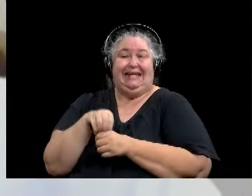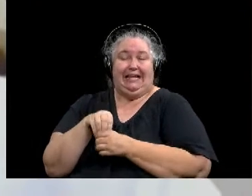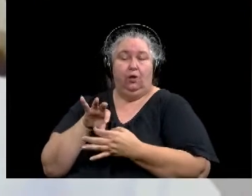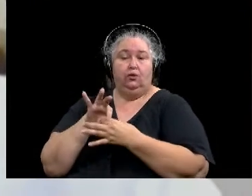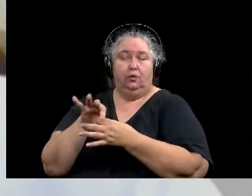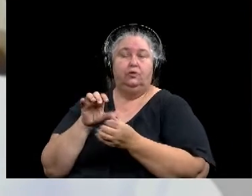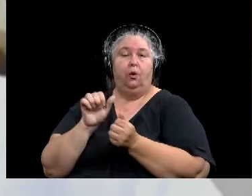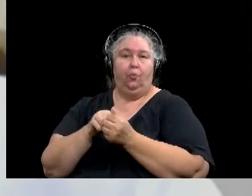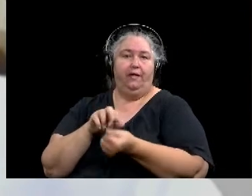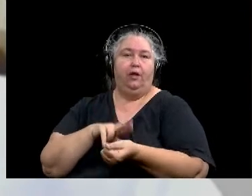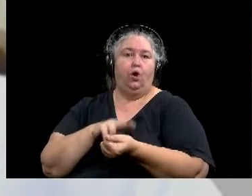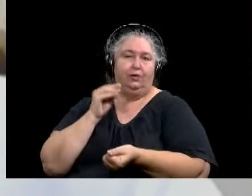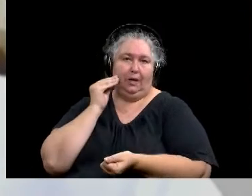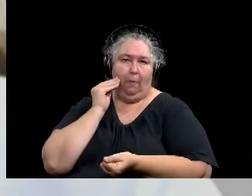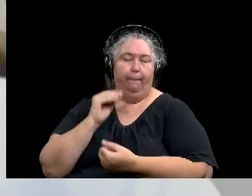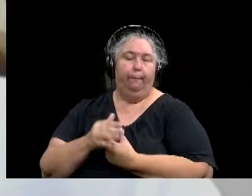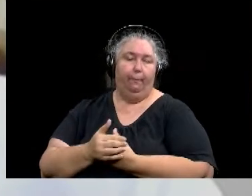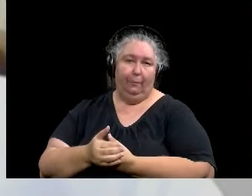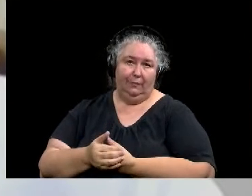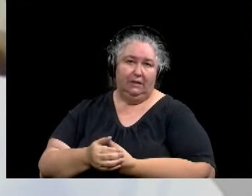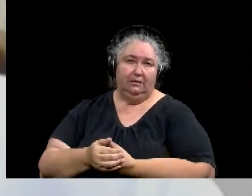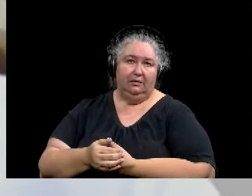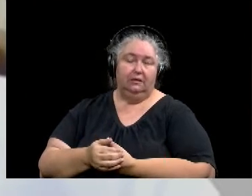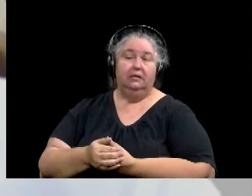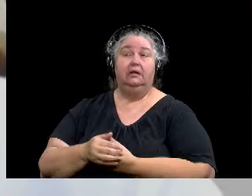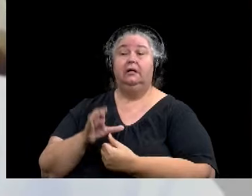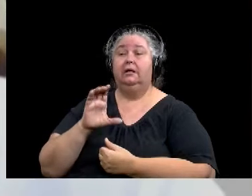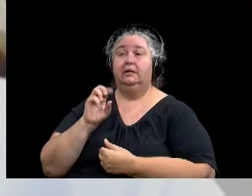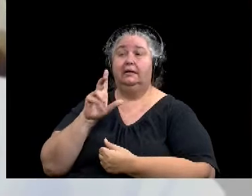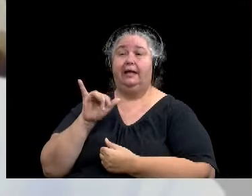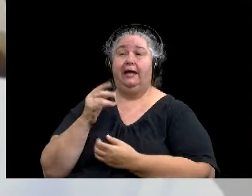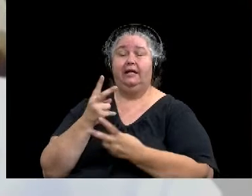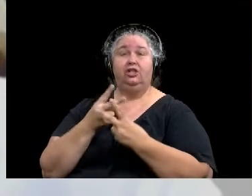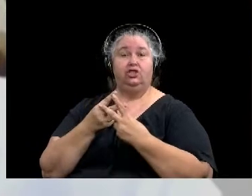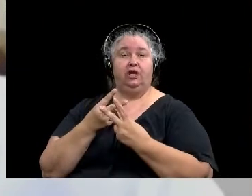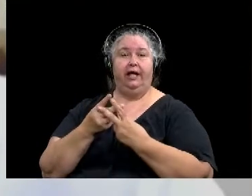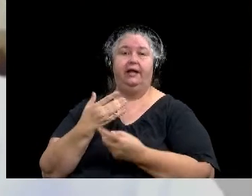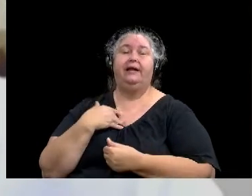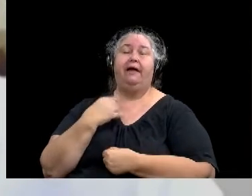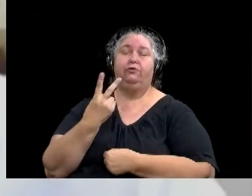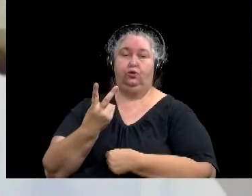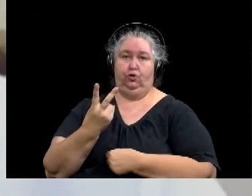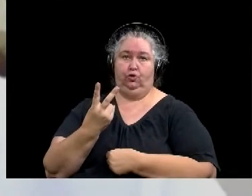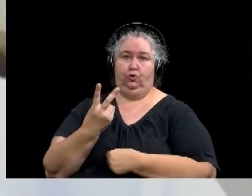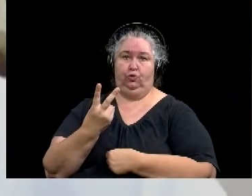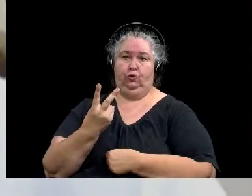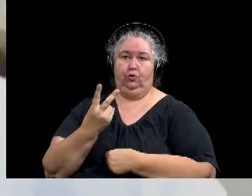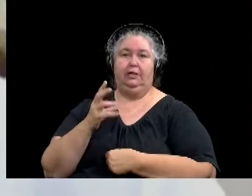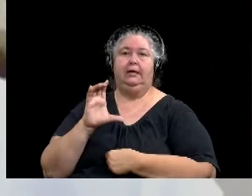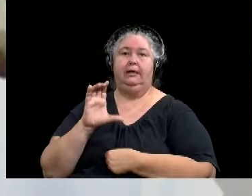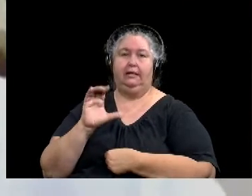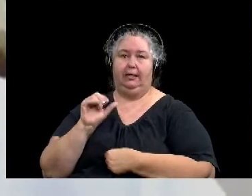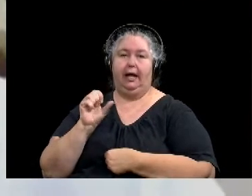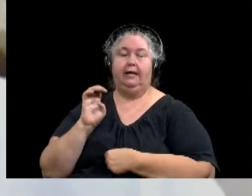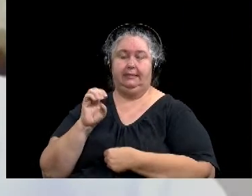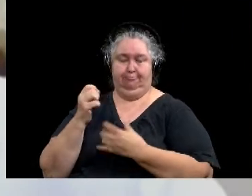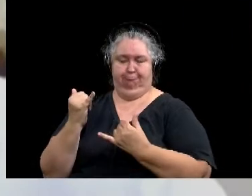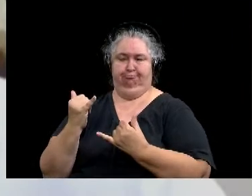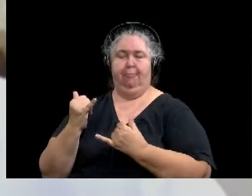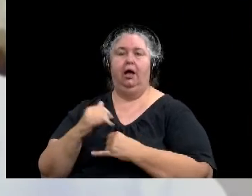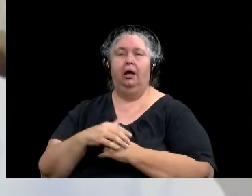en asociación en nuestros auxilios en el condado de la cárcel dos